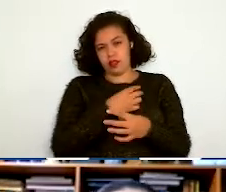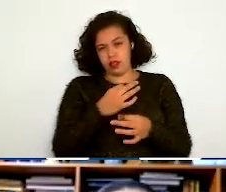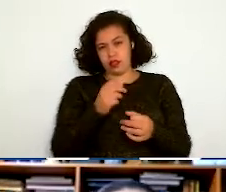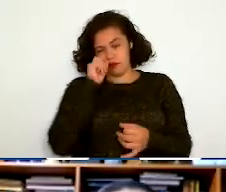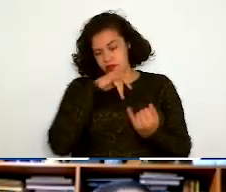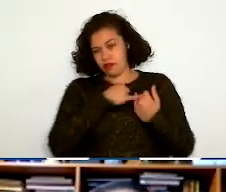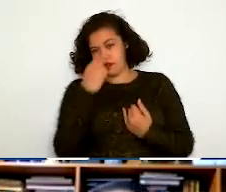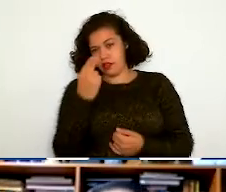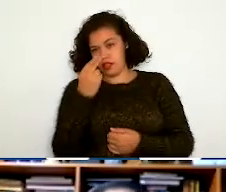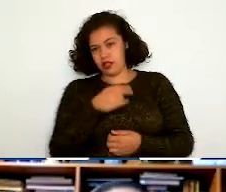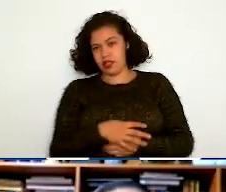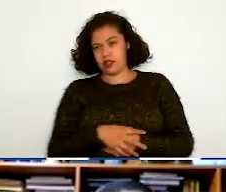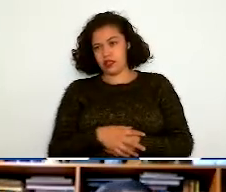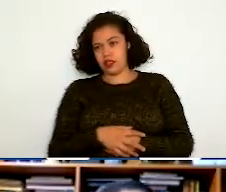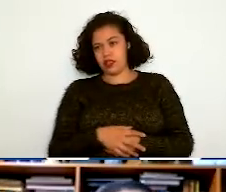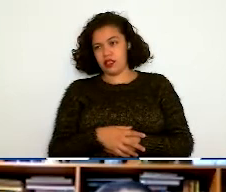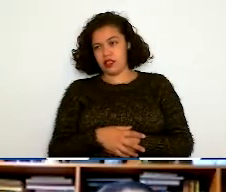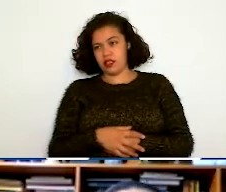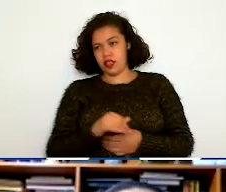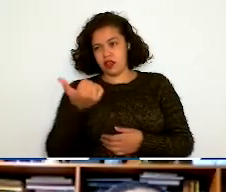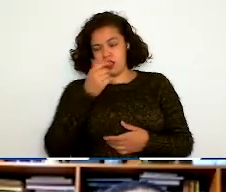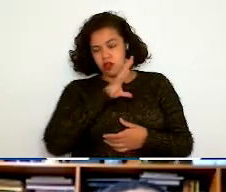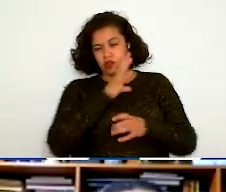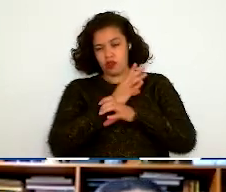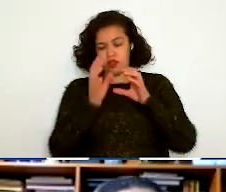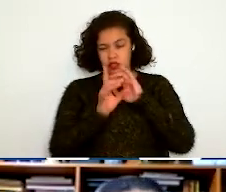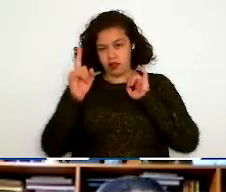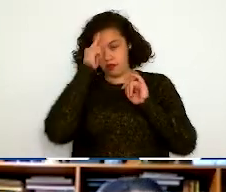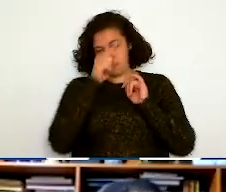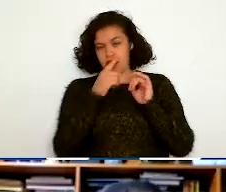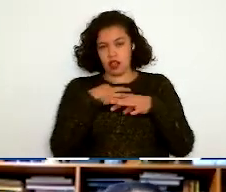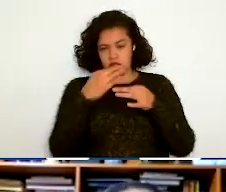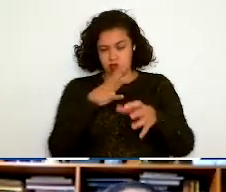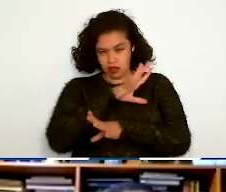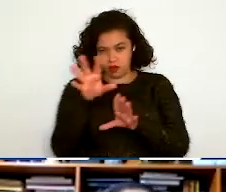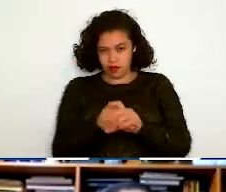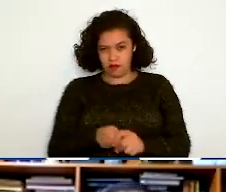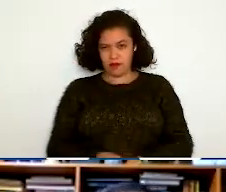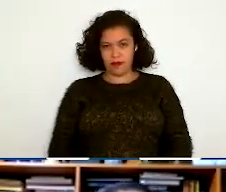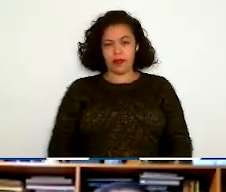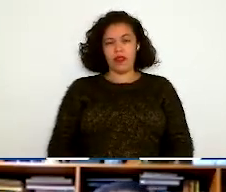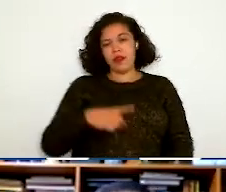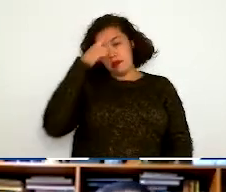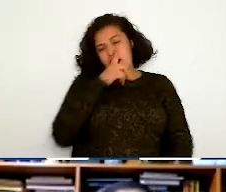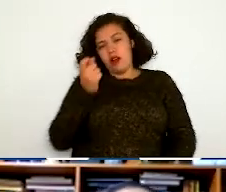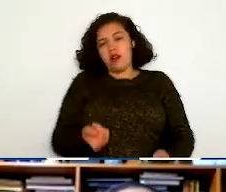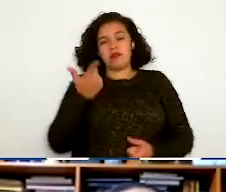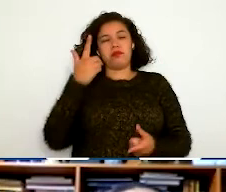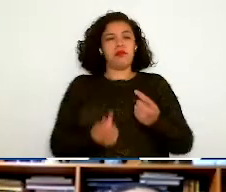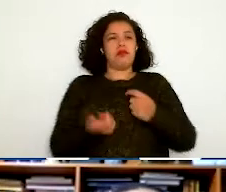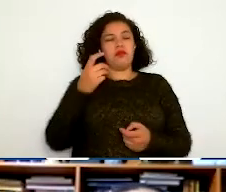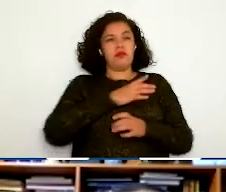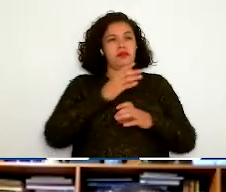también de estas otras dos vertientes para que se pueda dar esa calidad integrada como uno de los primeros elementos